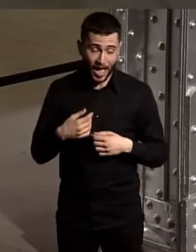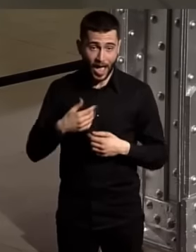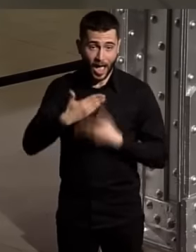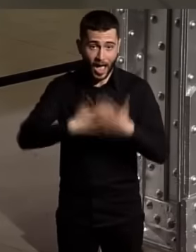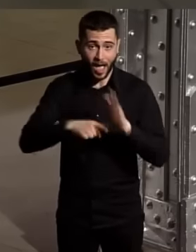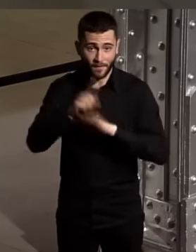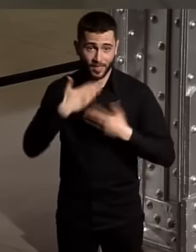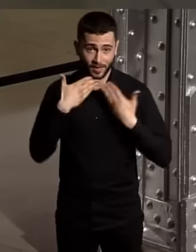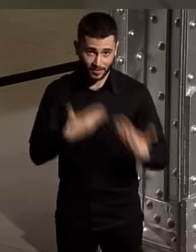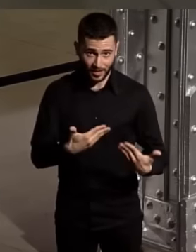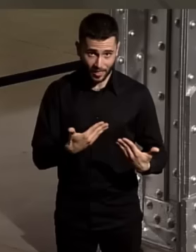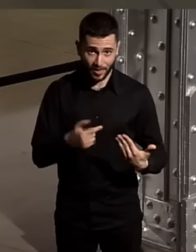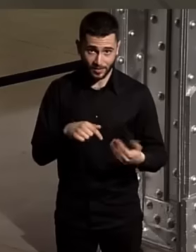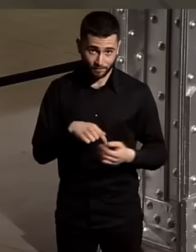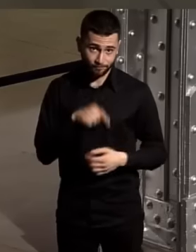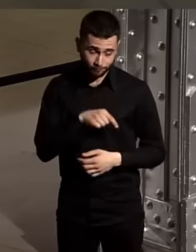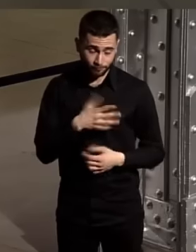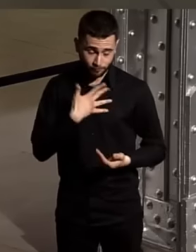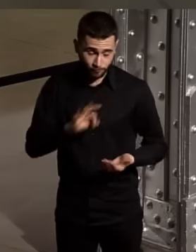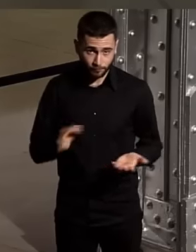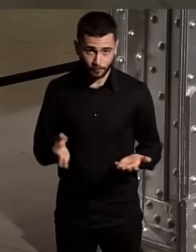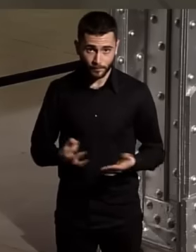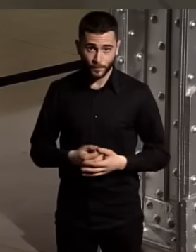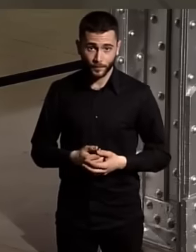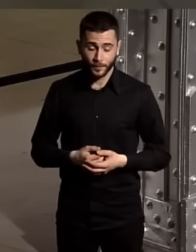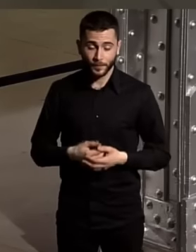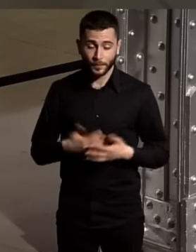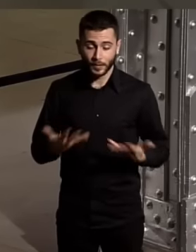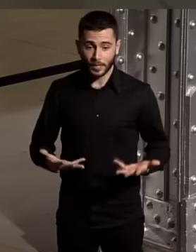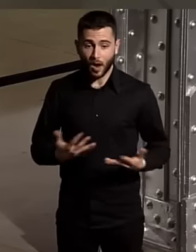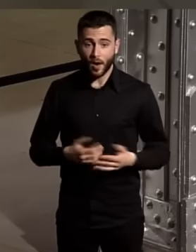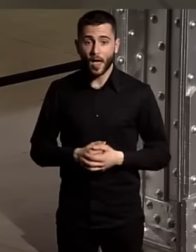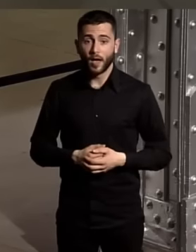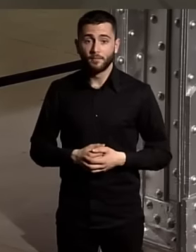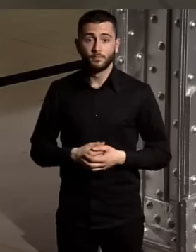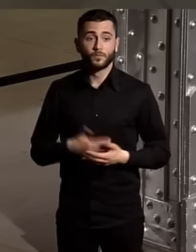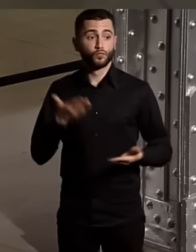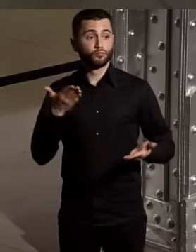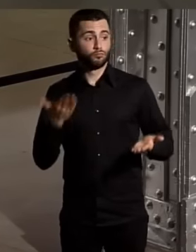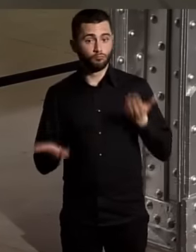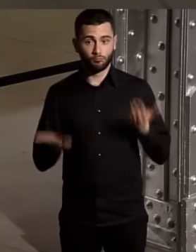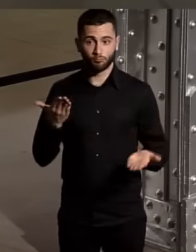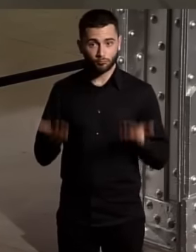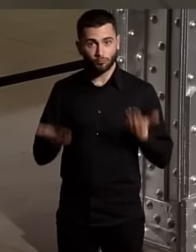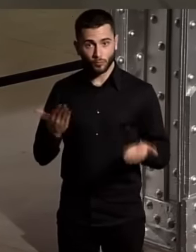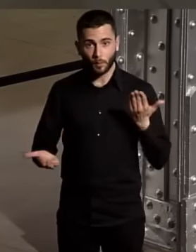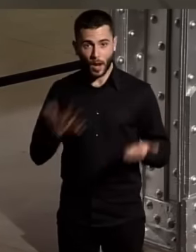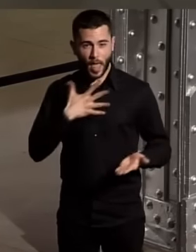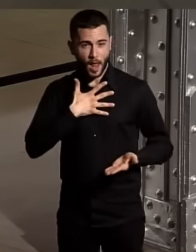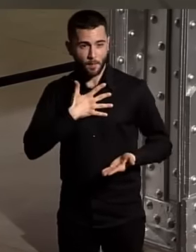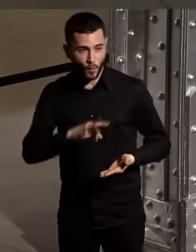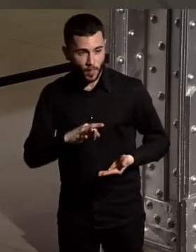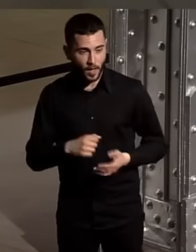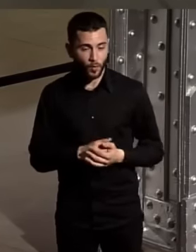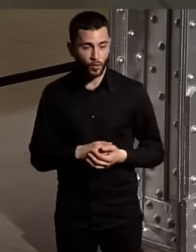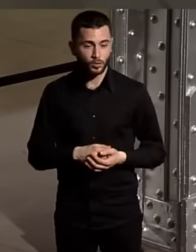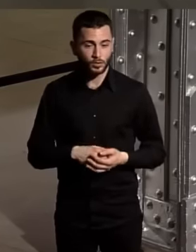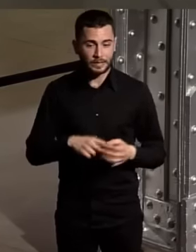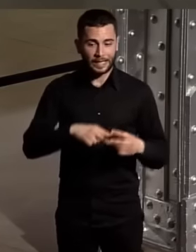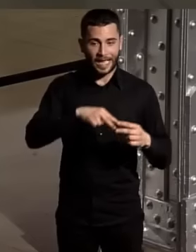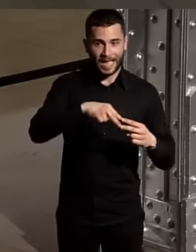conseguir secuencias largas Entonces ahora podemos Bueno pues ahora podemos comparar estos genomas